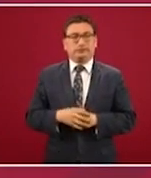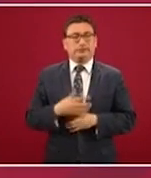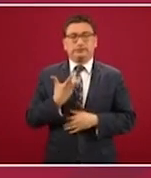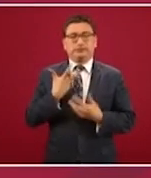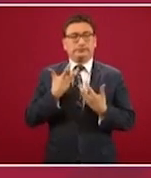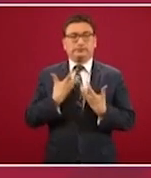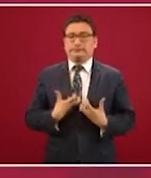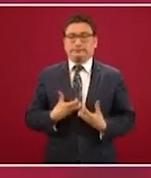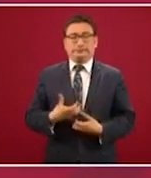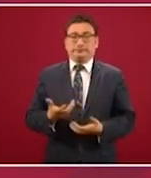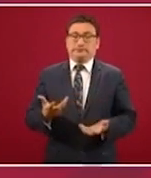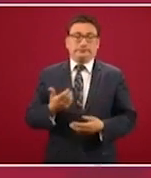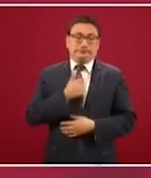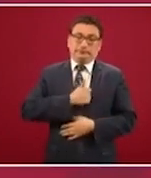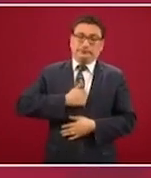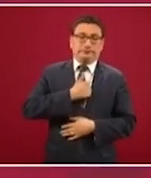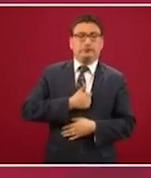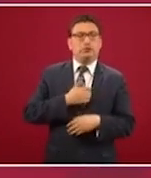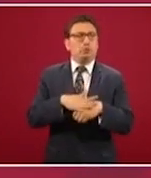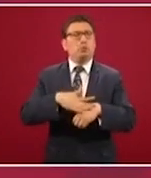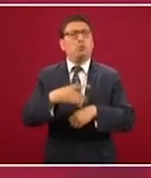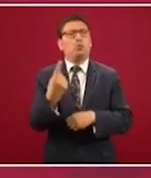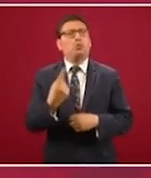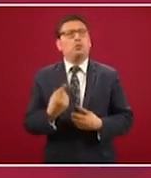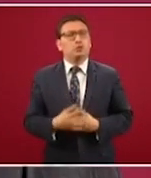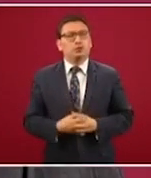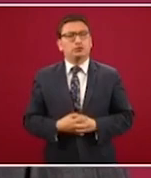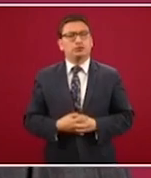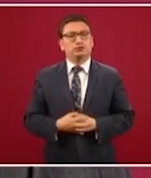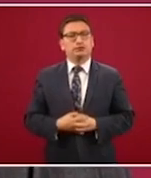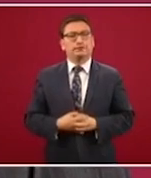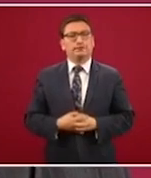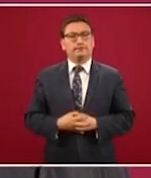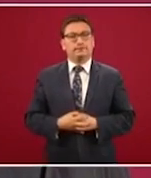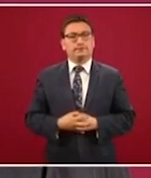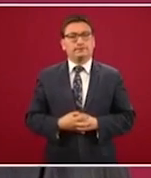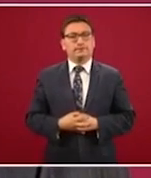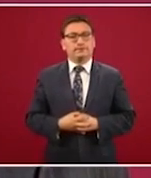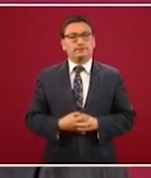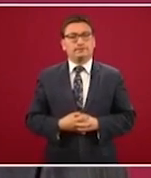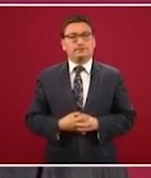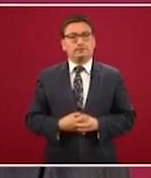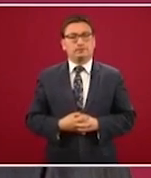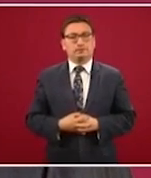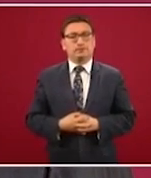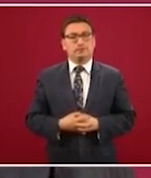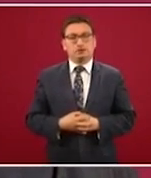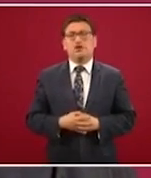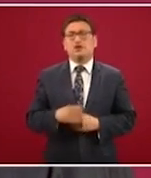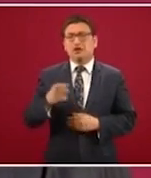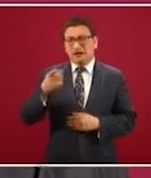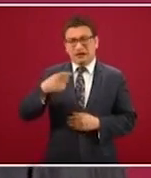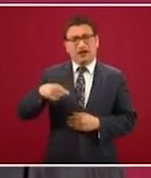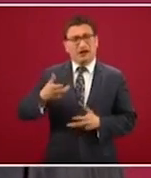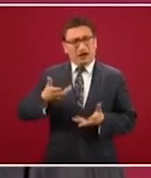desgracia, porque incluso fue hasta un acto de